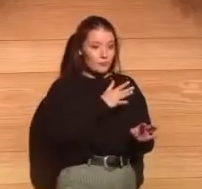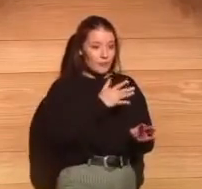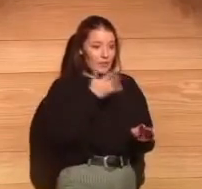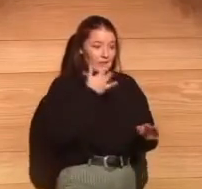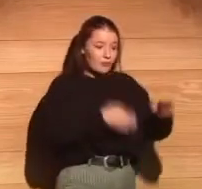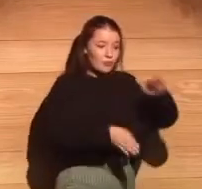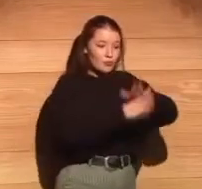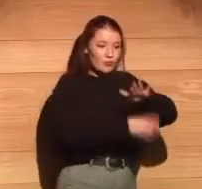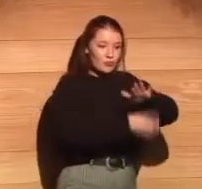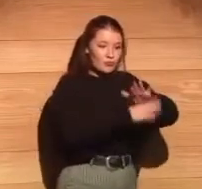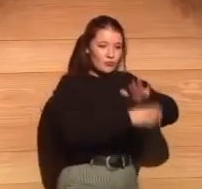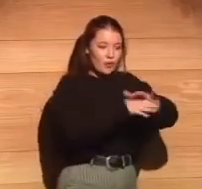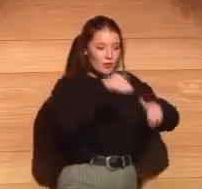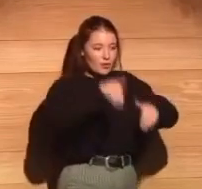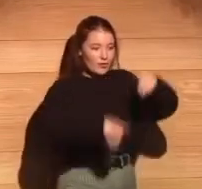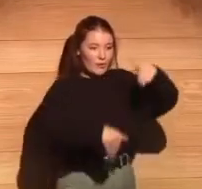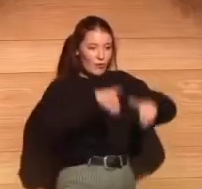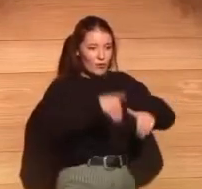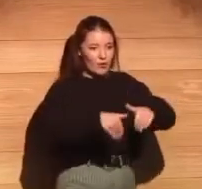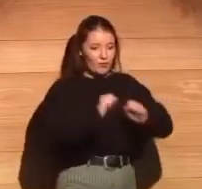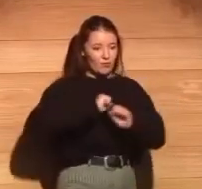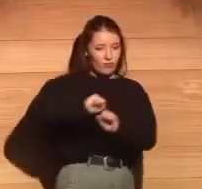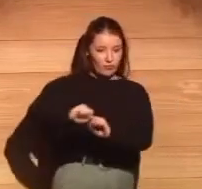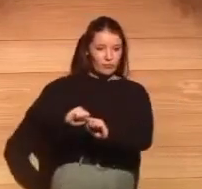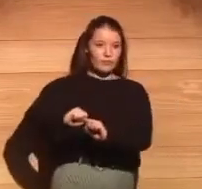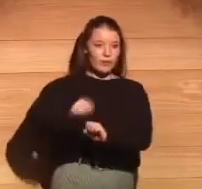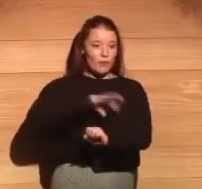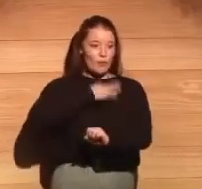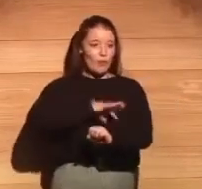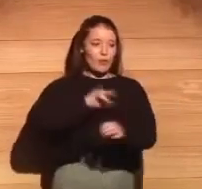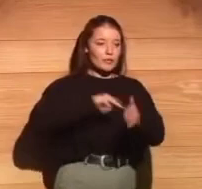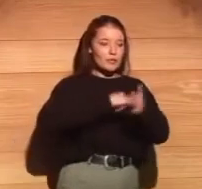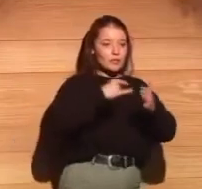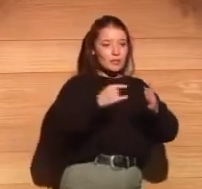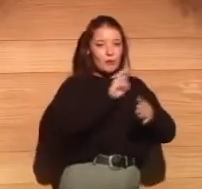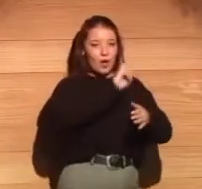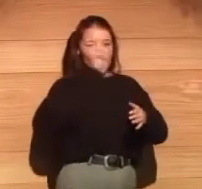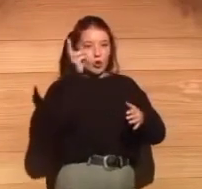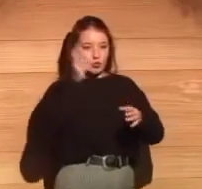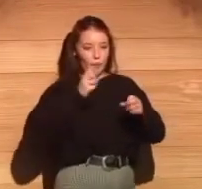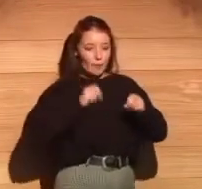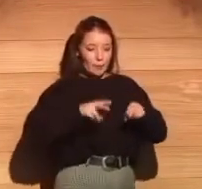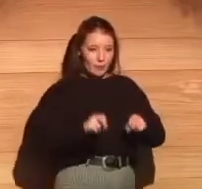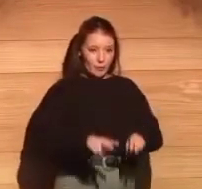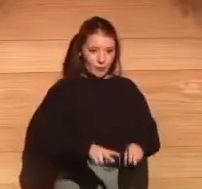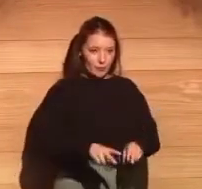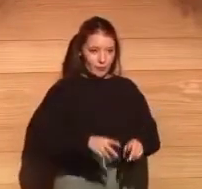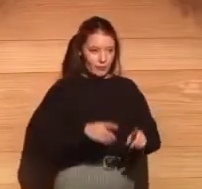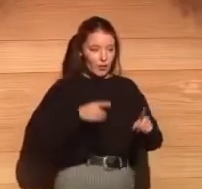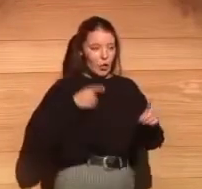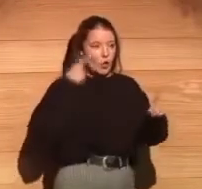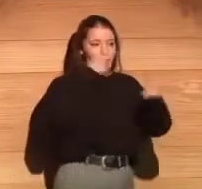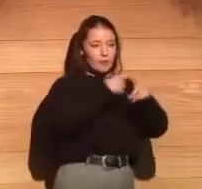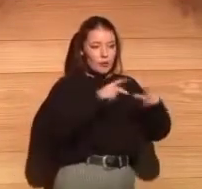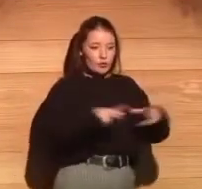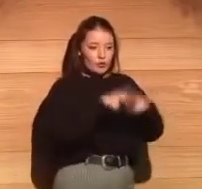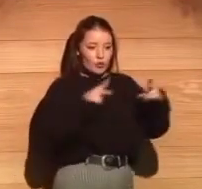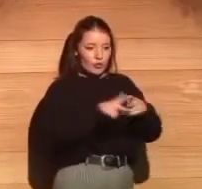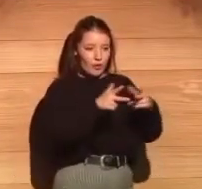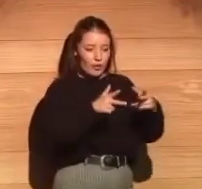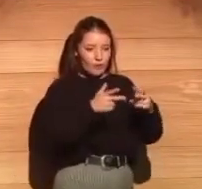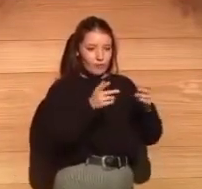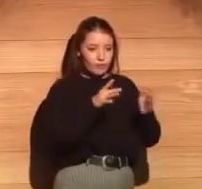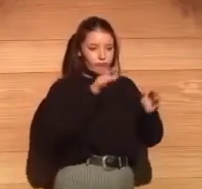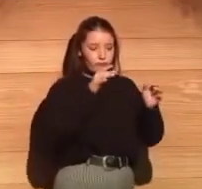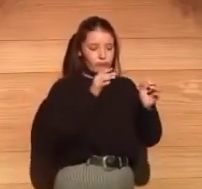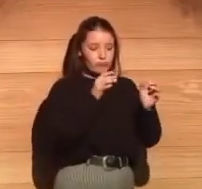este descrédito de la democracia, a lo mejor puede venir otro sistema todavía mucho peor a implantarse en nuestras sociedades. Bueno, es el objetivo